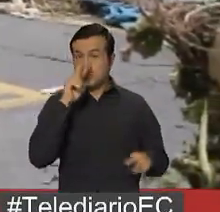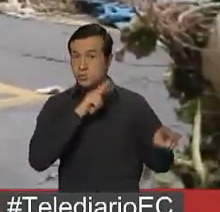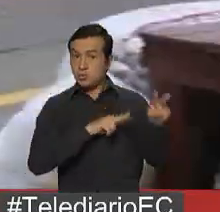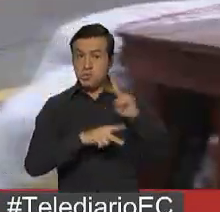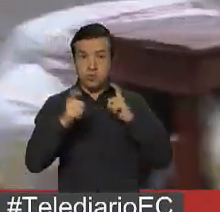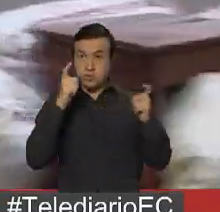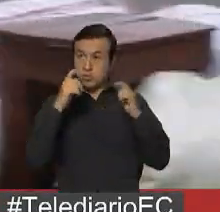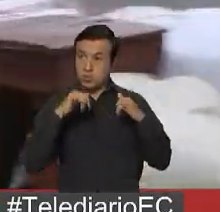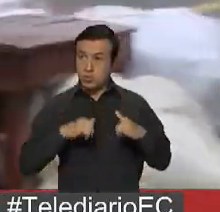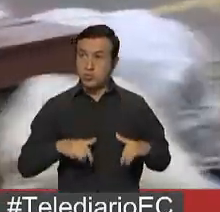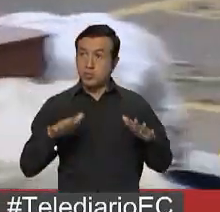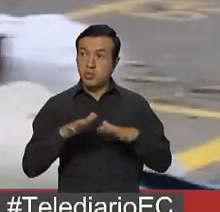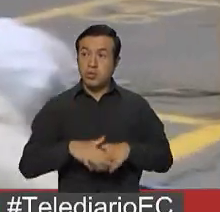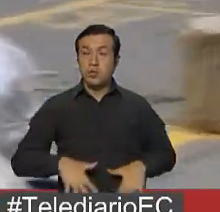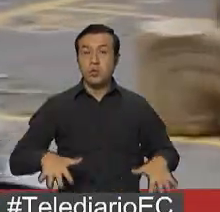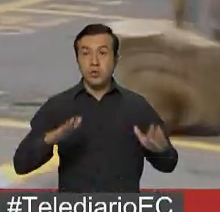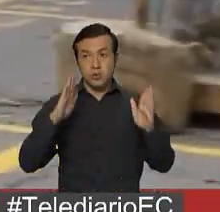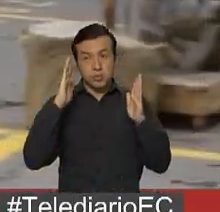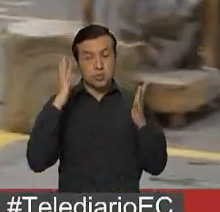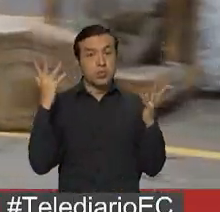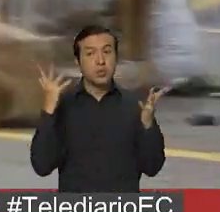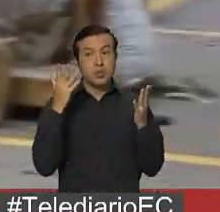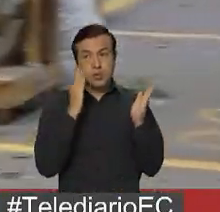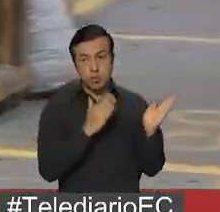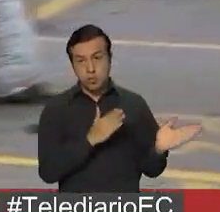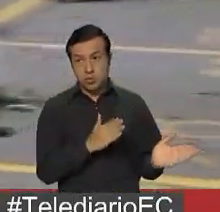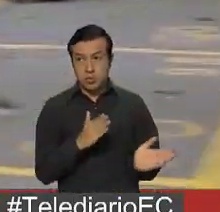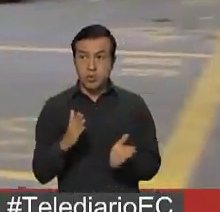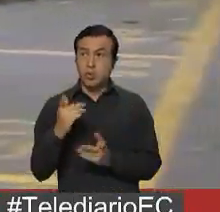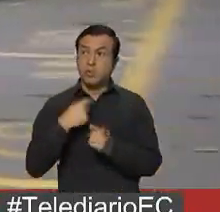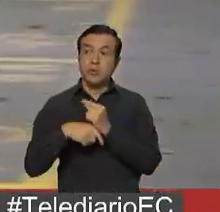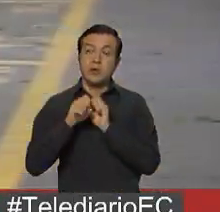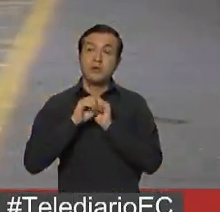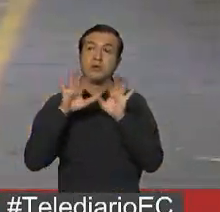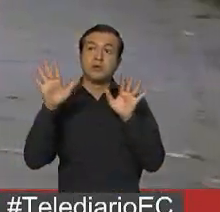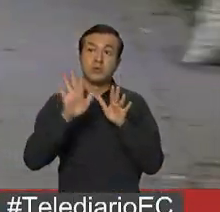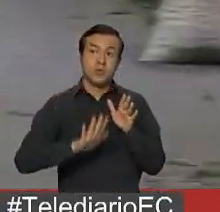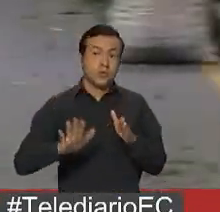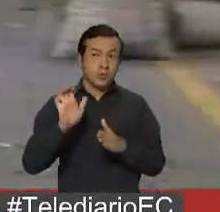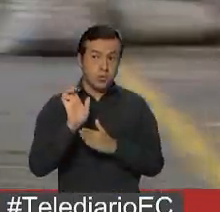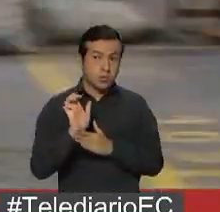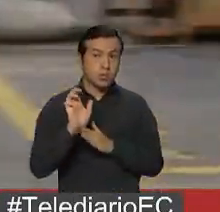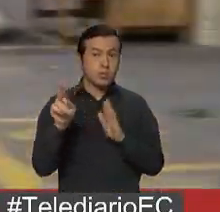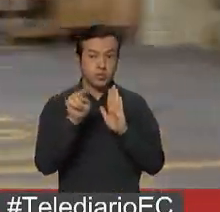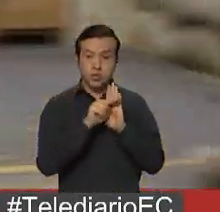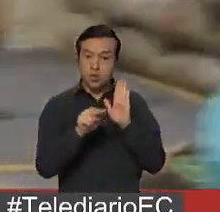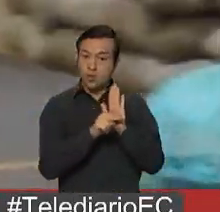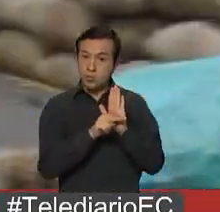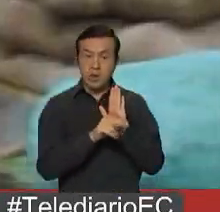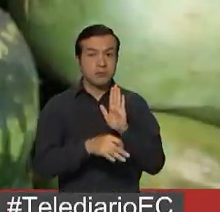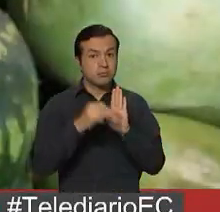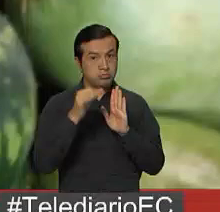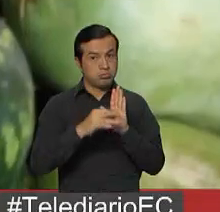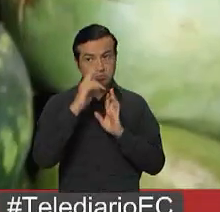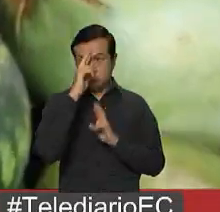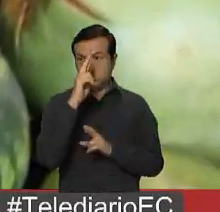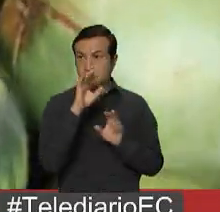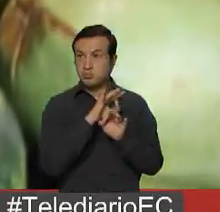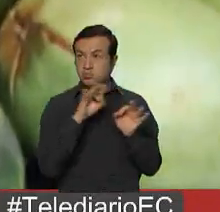suelto dentro del objetivo por garantizar que los productos que de aquí se distribuyen hacia el país cumplan con los estándares sanitarios